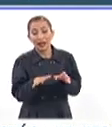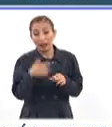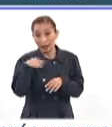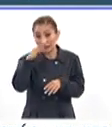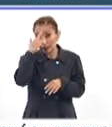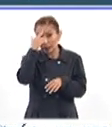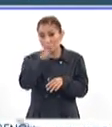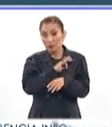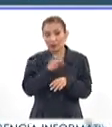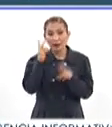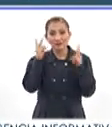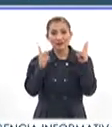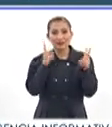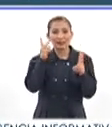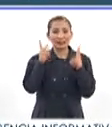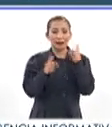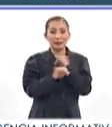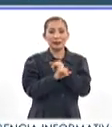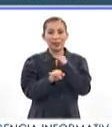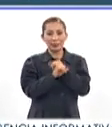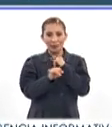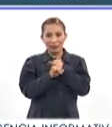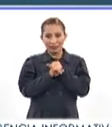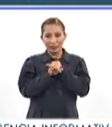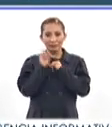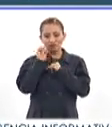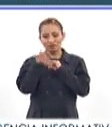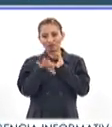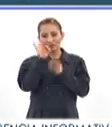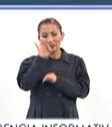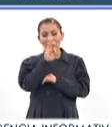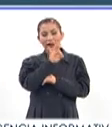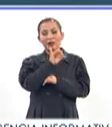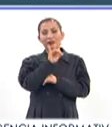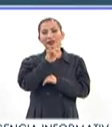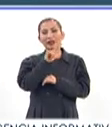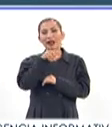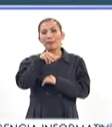Les recuerdo que pueden visitar la página de internet